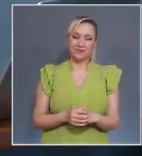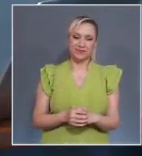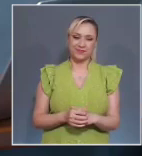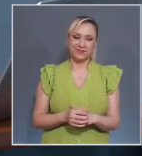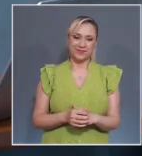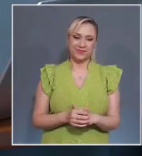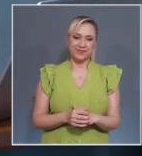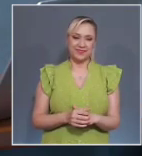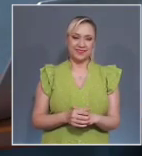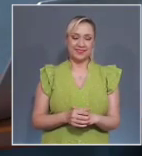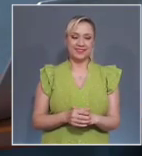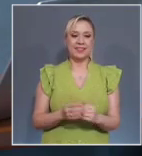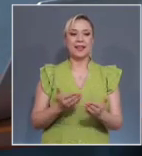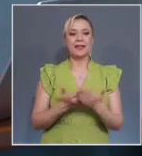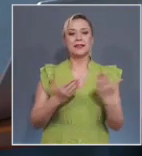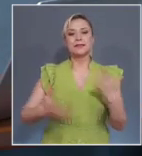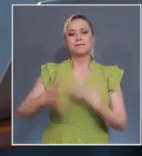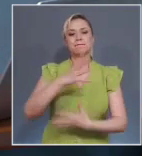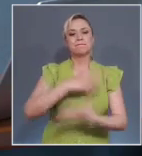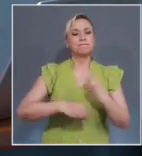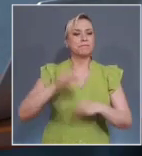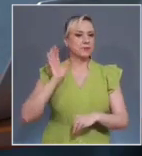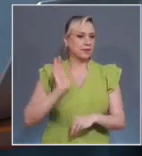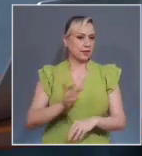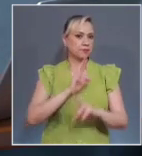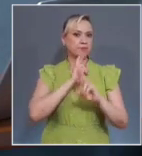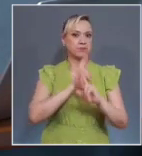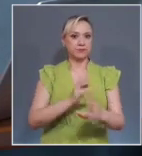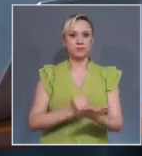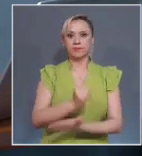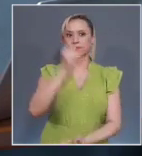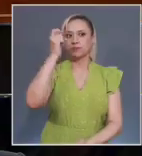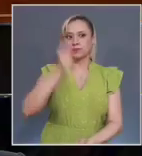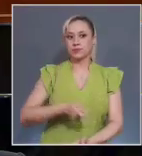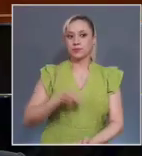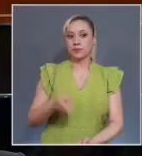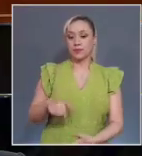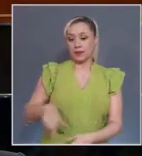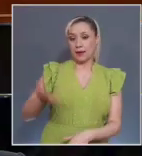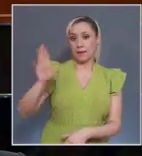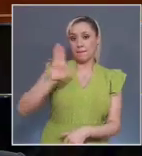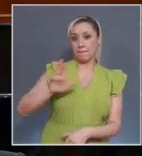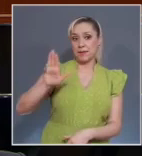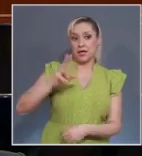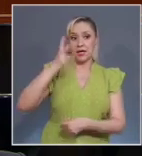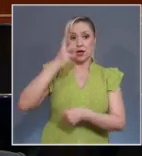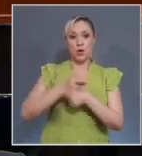En otro asunto resuelto en la sesión justamente de este miércoles, la segunda sala reafirmó que la